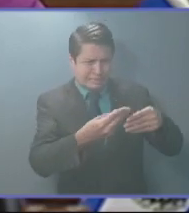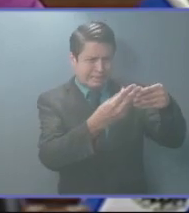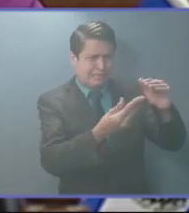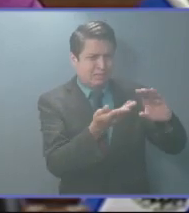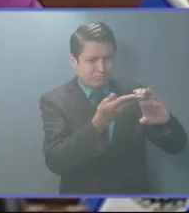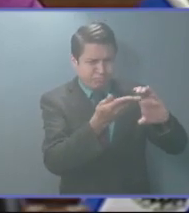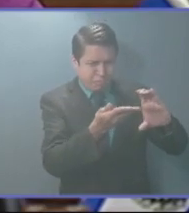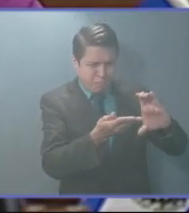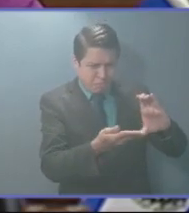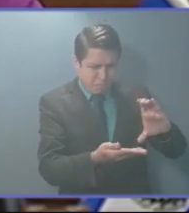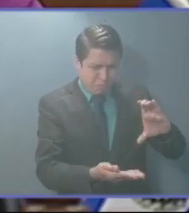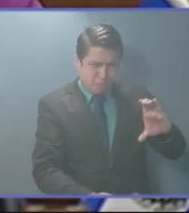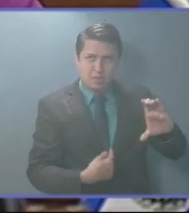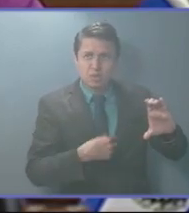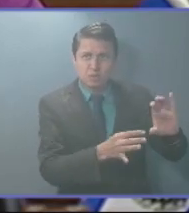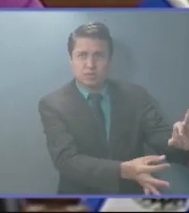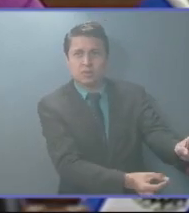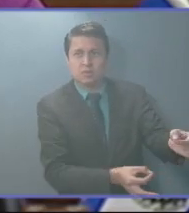amnistía internacional